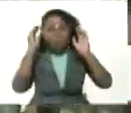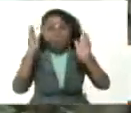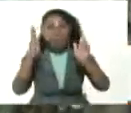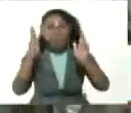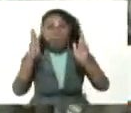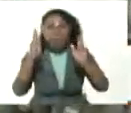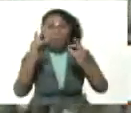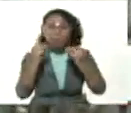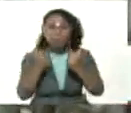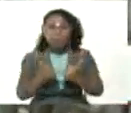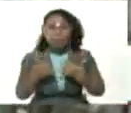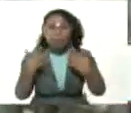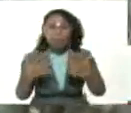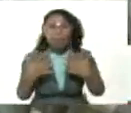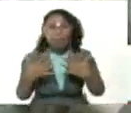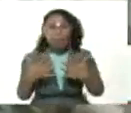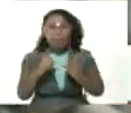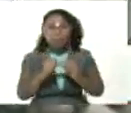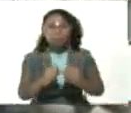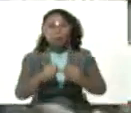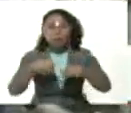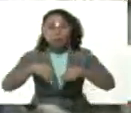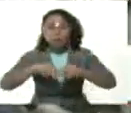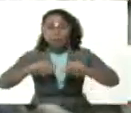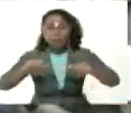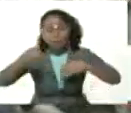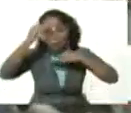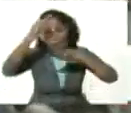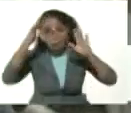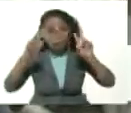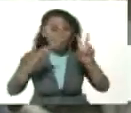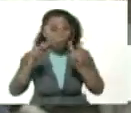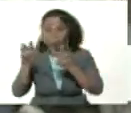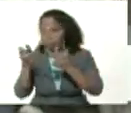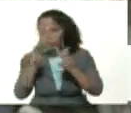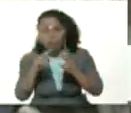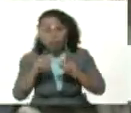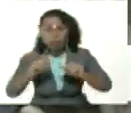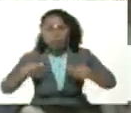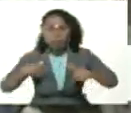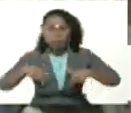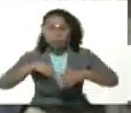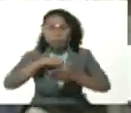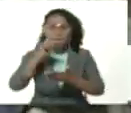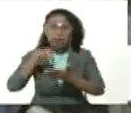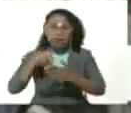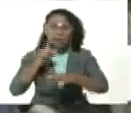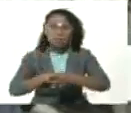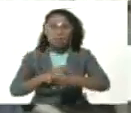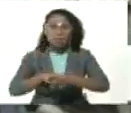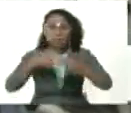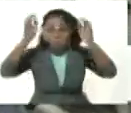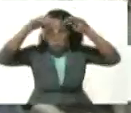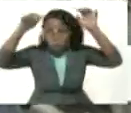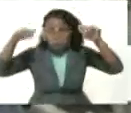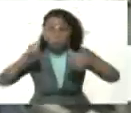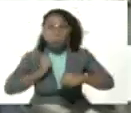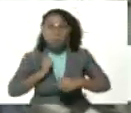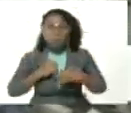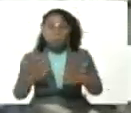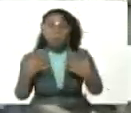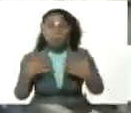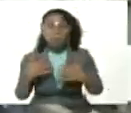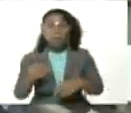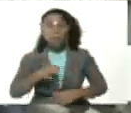de las emergencias. Continuamos en el territorio atentos y en todo el territorio nacional por la temporada lluviosa a cualquier emergencia que pueda